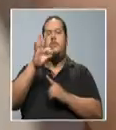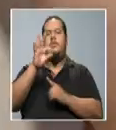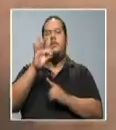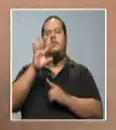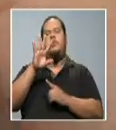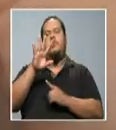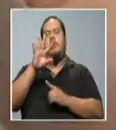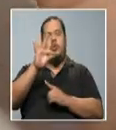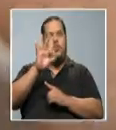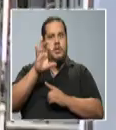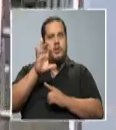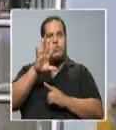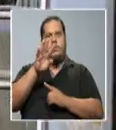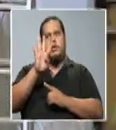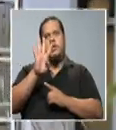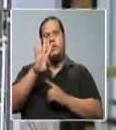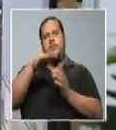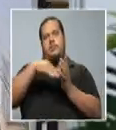$945.000.